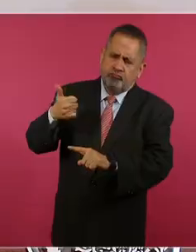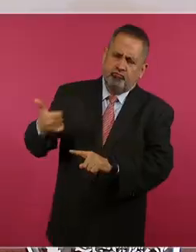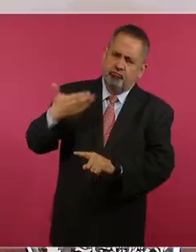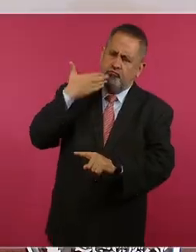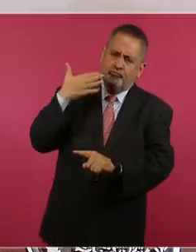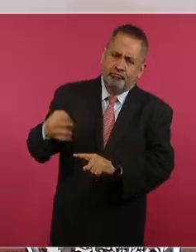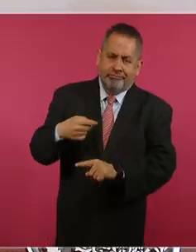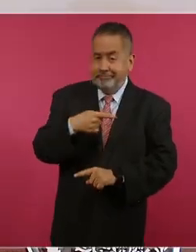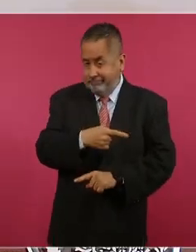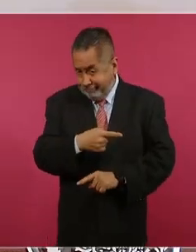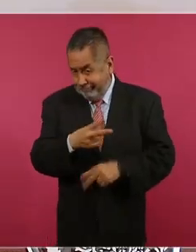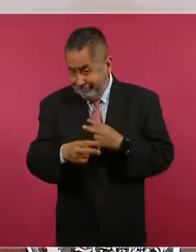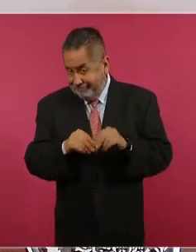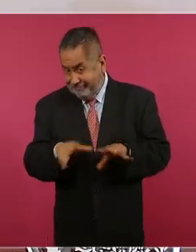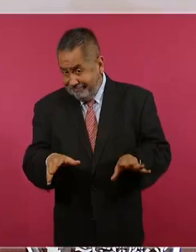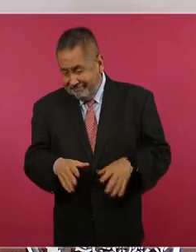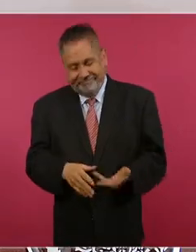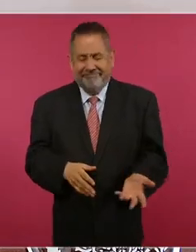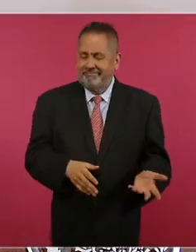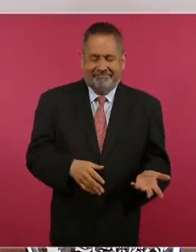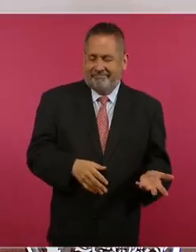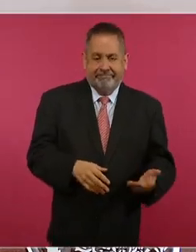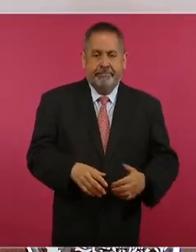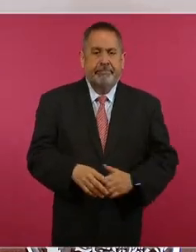O de cualquier otro